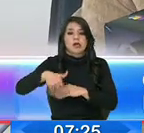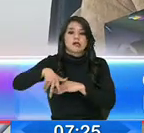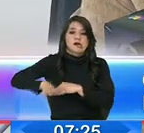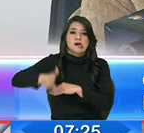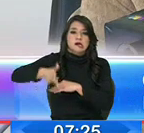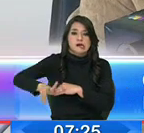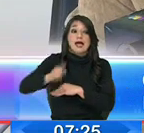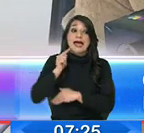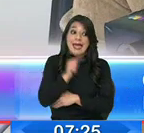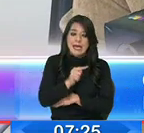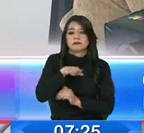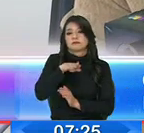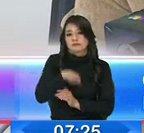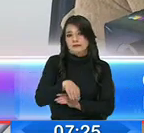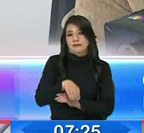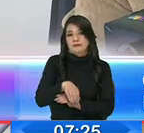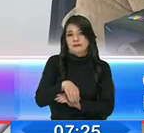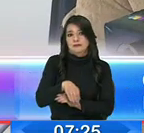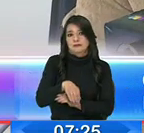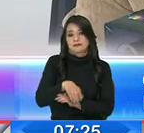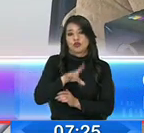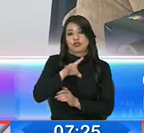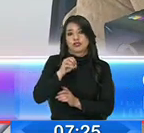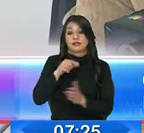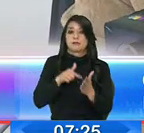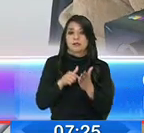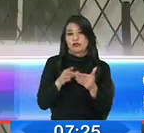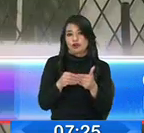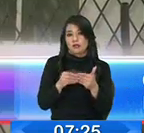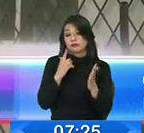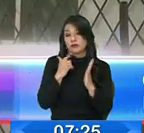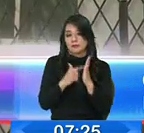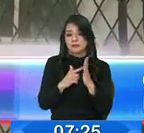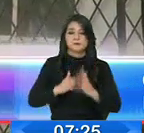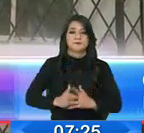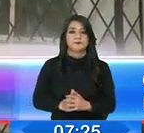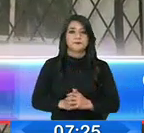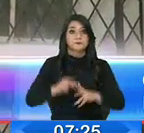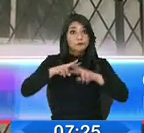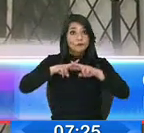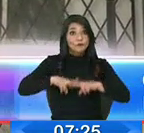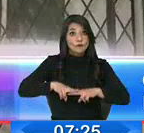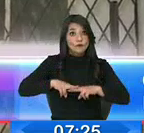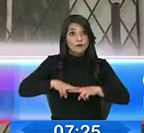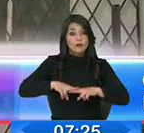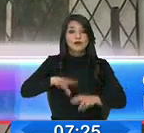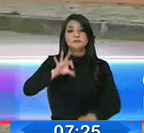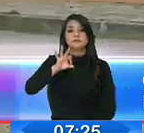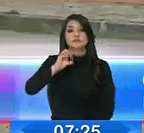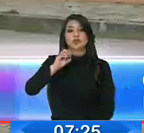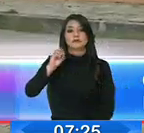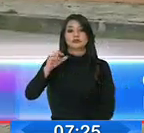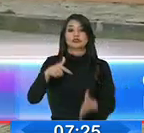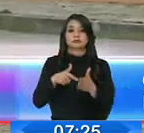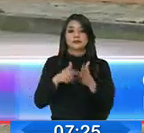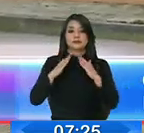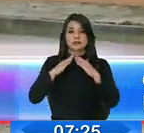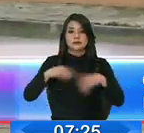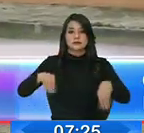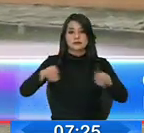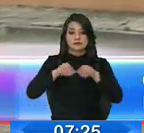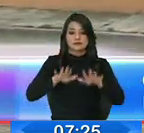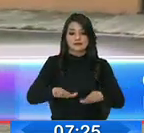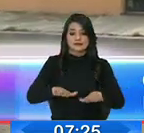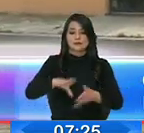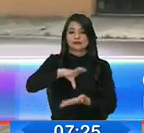es un factor de corrección que probablemente le baje a $80,000 de inmueble. La revisión se realizará en los cerca de 900,000 predios urbanos y rurales